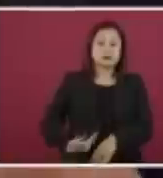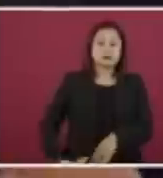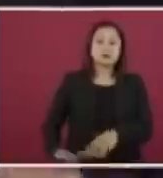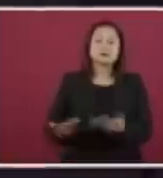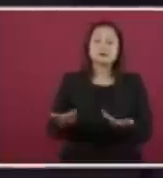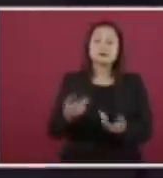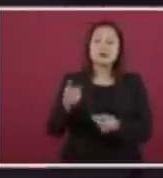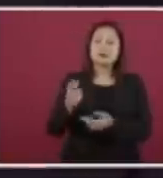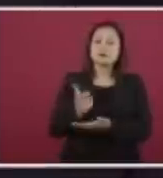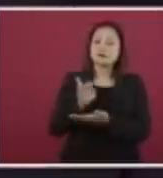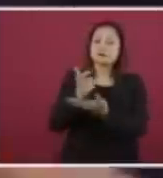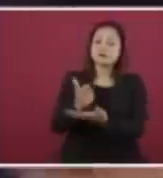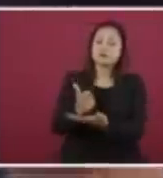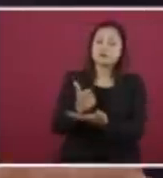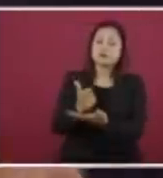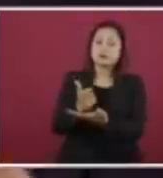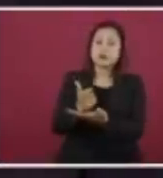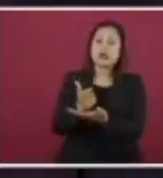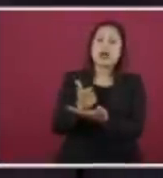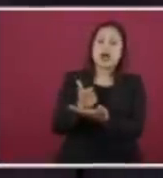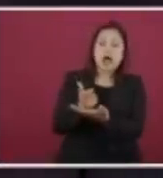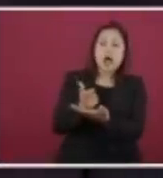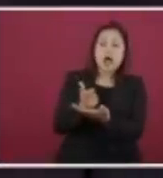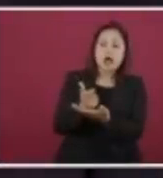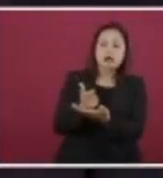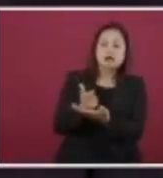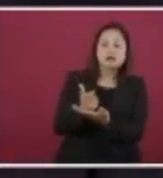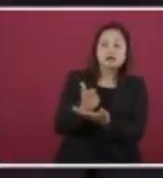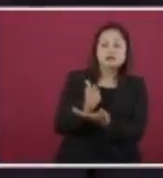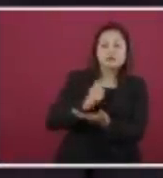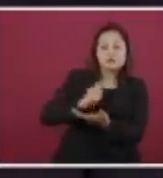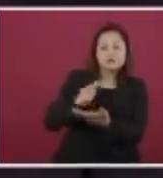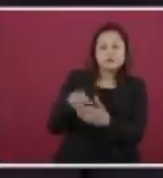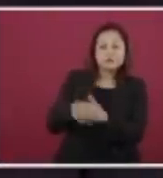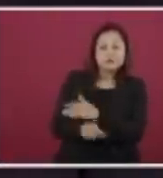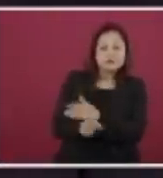pedían otro tanto.